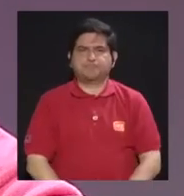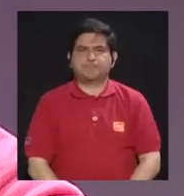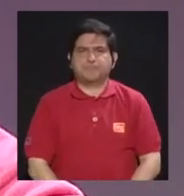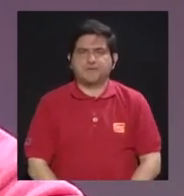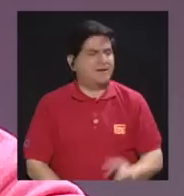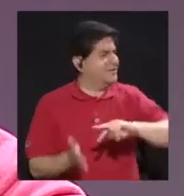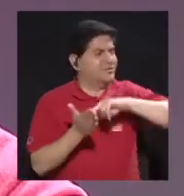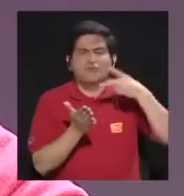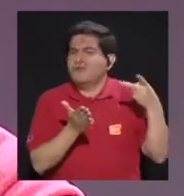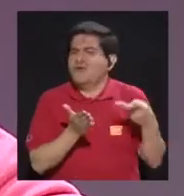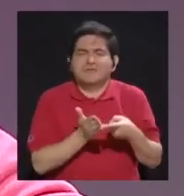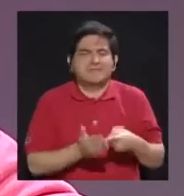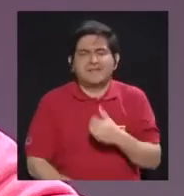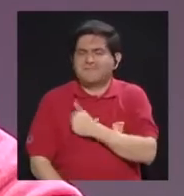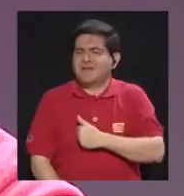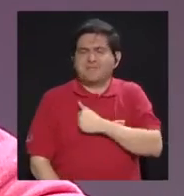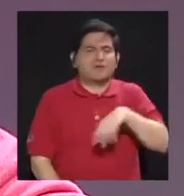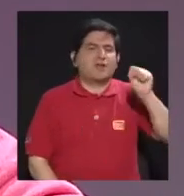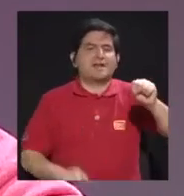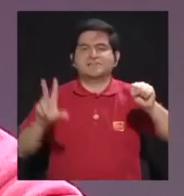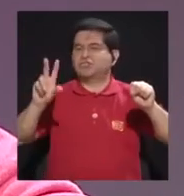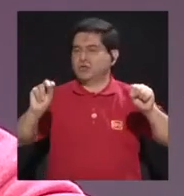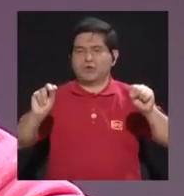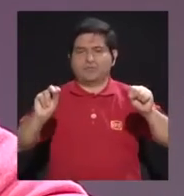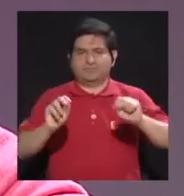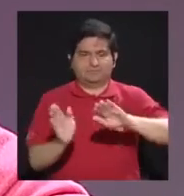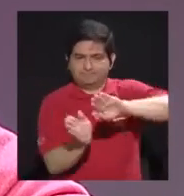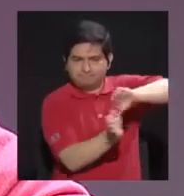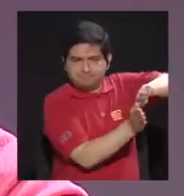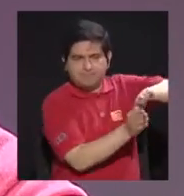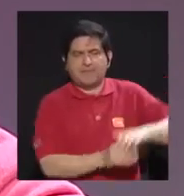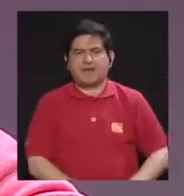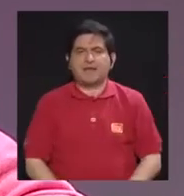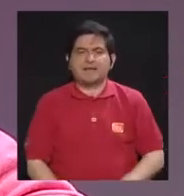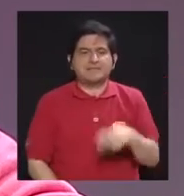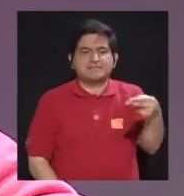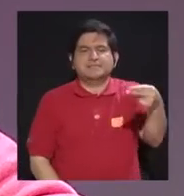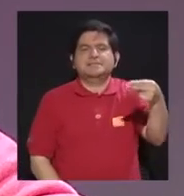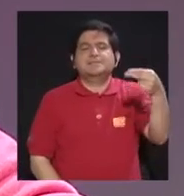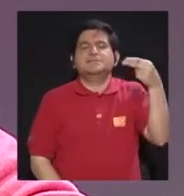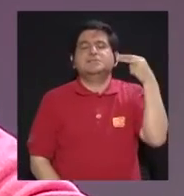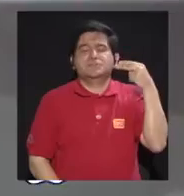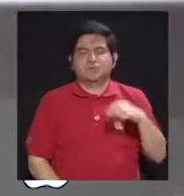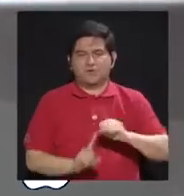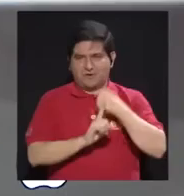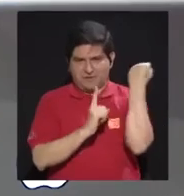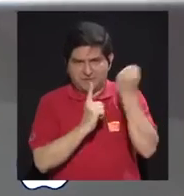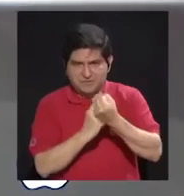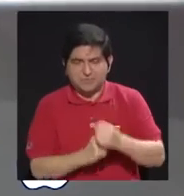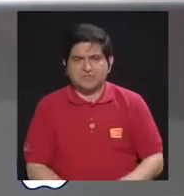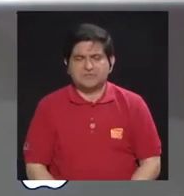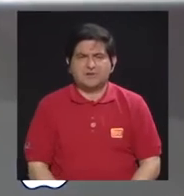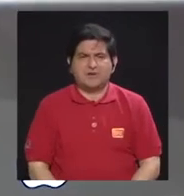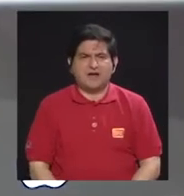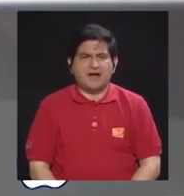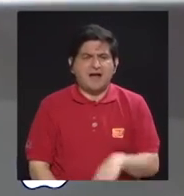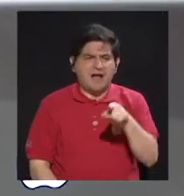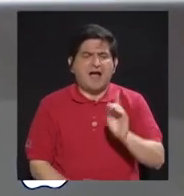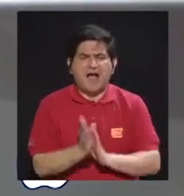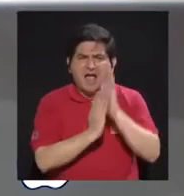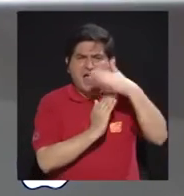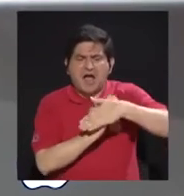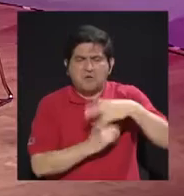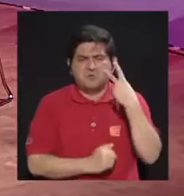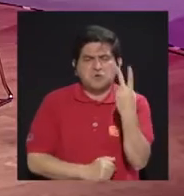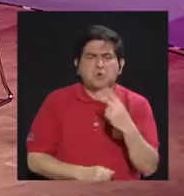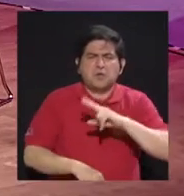se trata de un tema de perdón o no perdón, se trata de un tema de precedente, se trata de cómo legitimamos el abuso